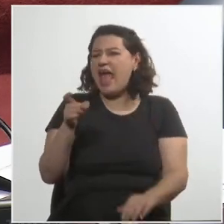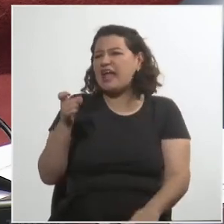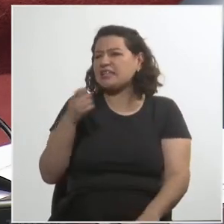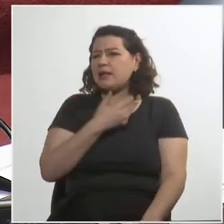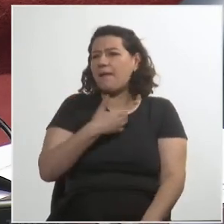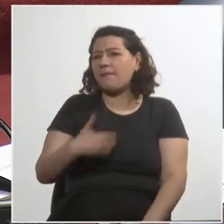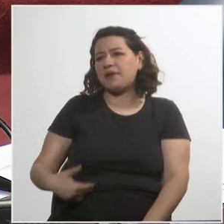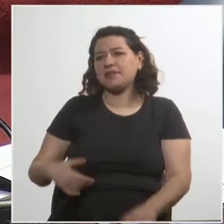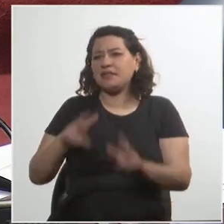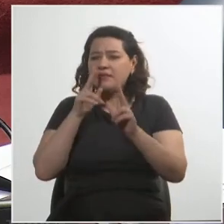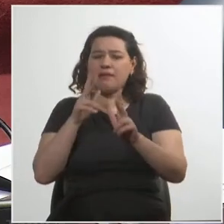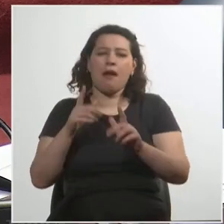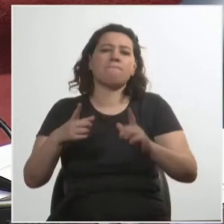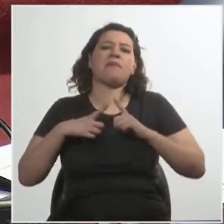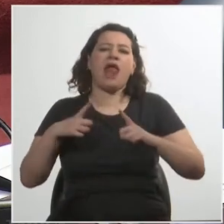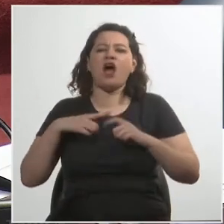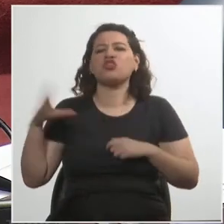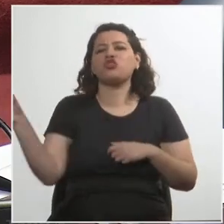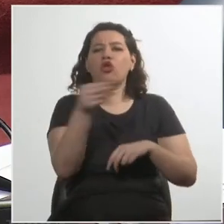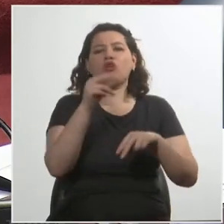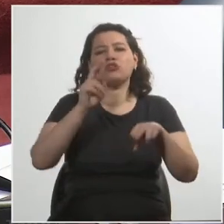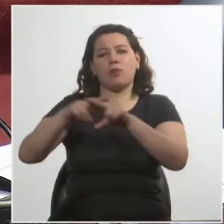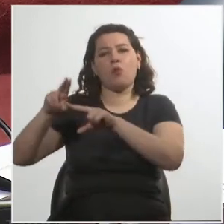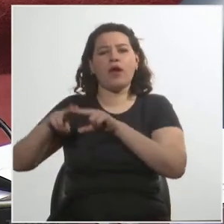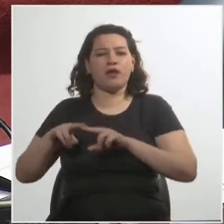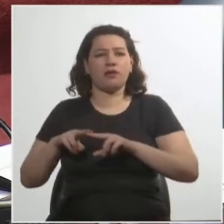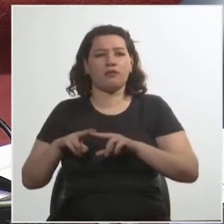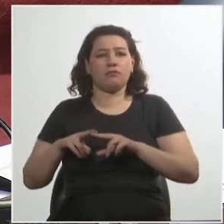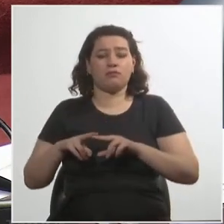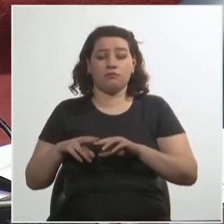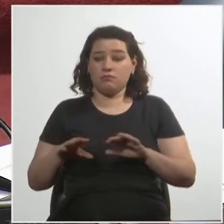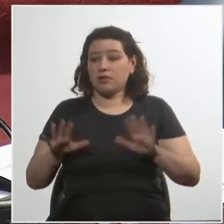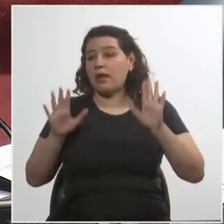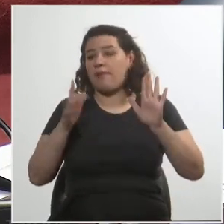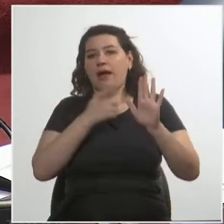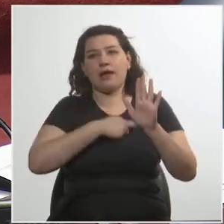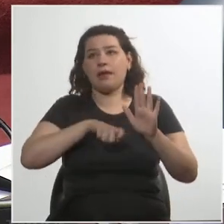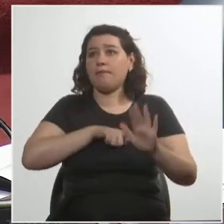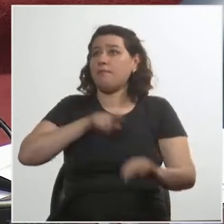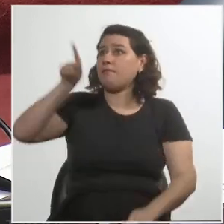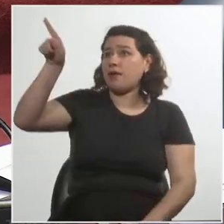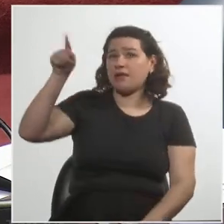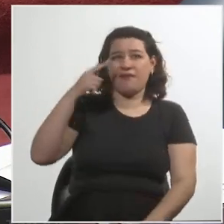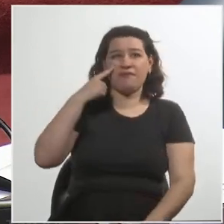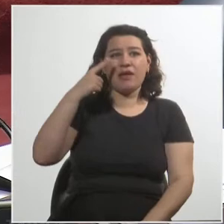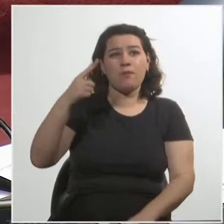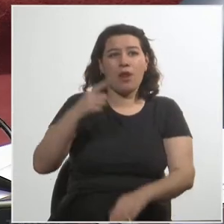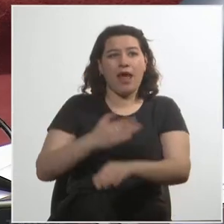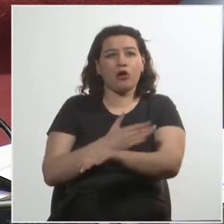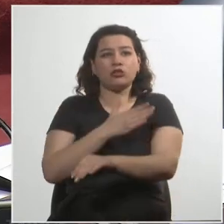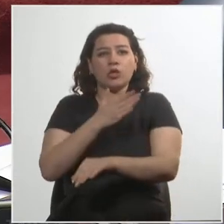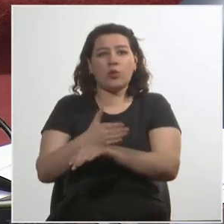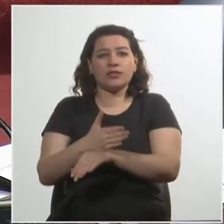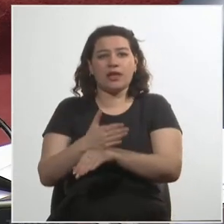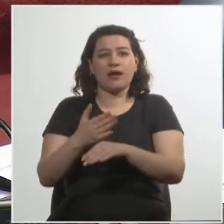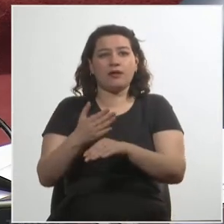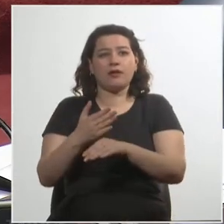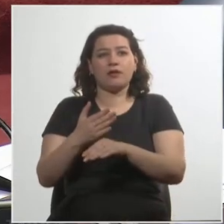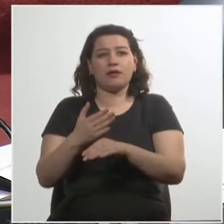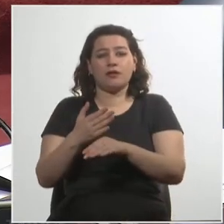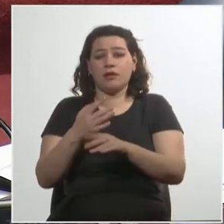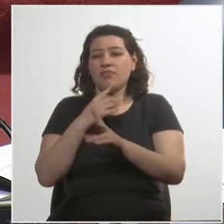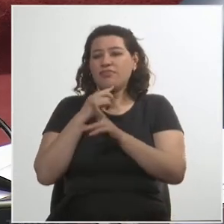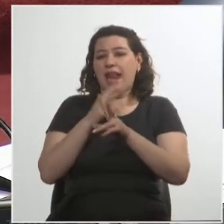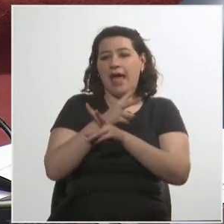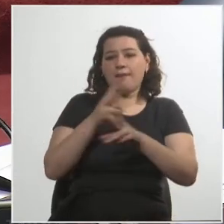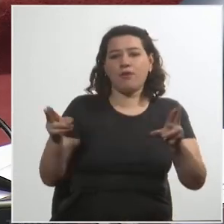hay que esperar que se mueran todos Quizás sí todavía en España vemos los efectos de la época del